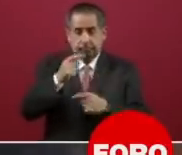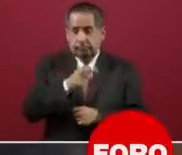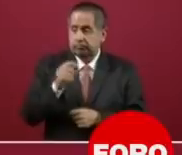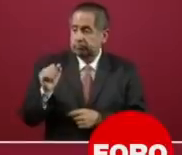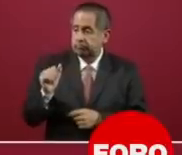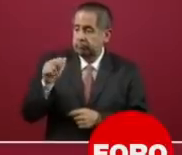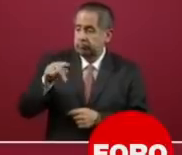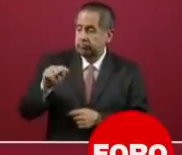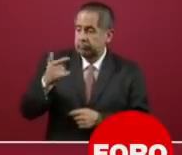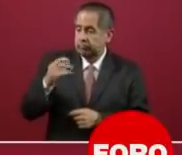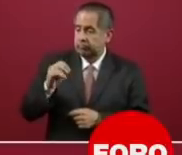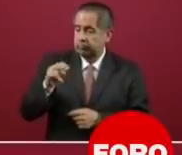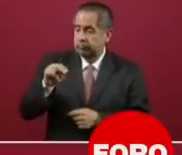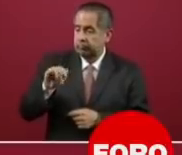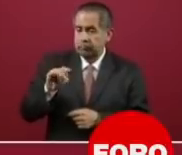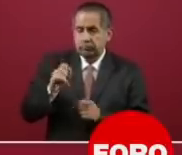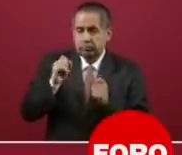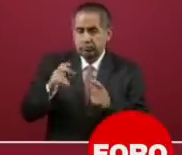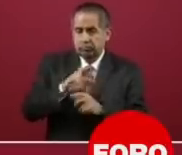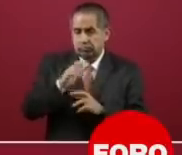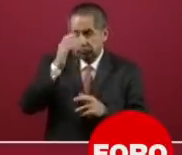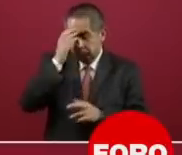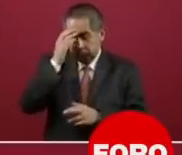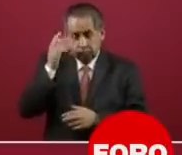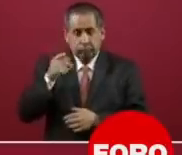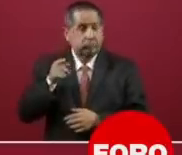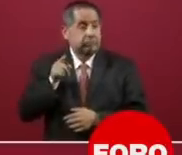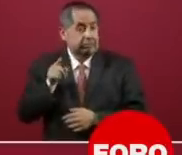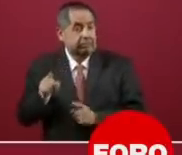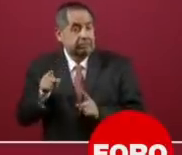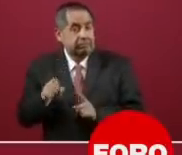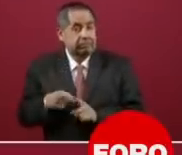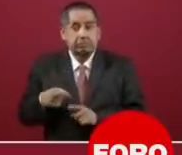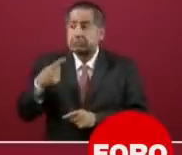Nieto, que por hacer una denuncia